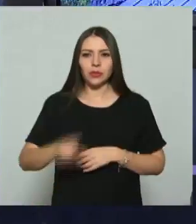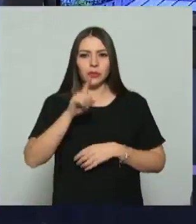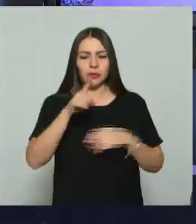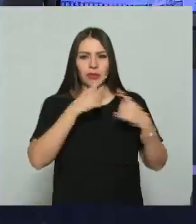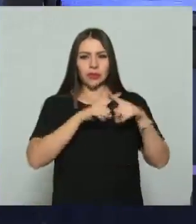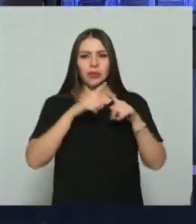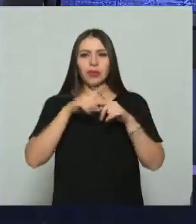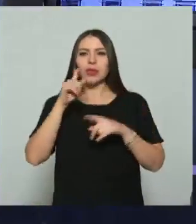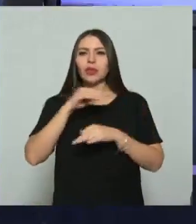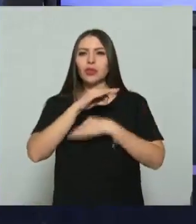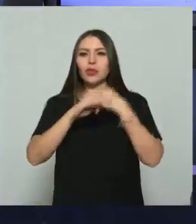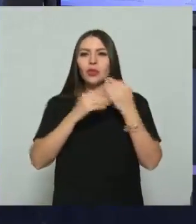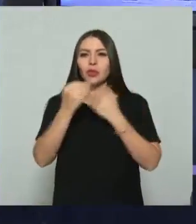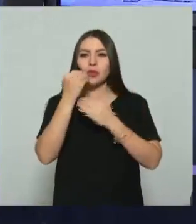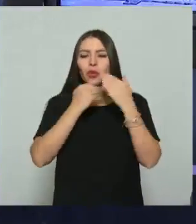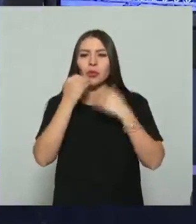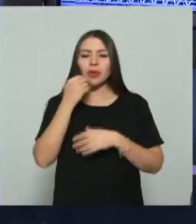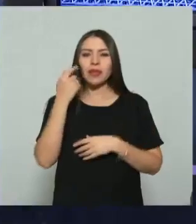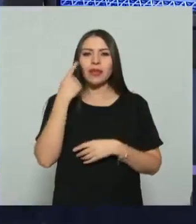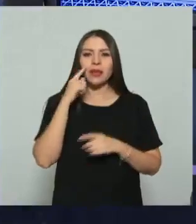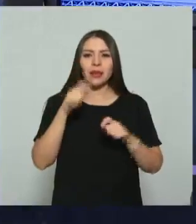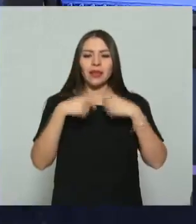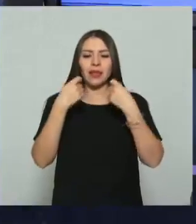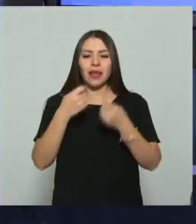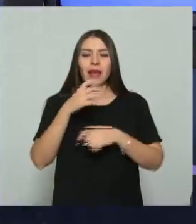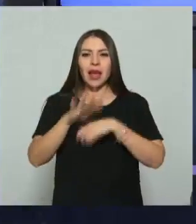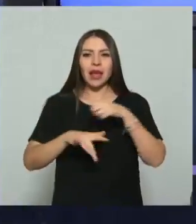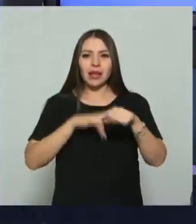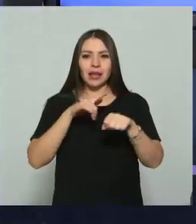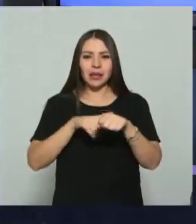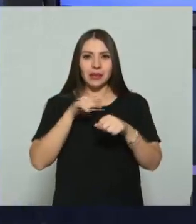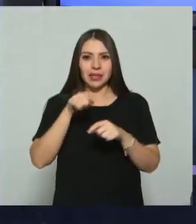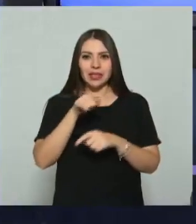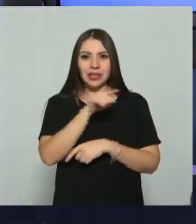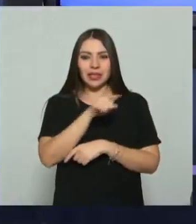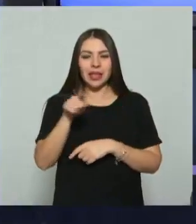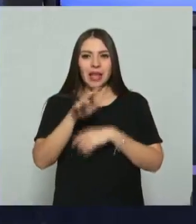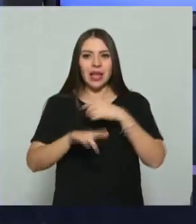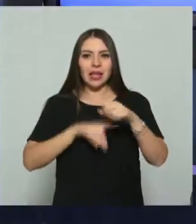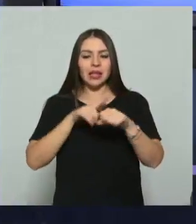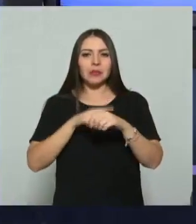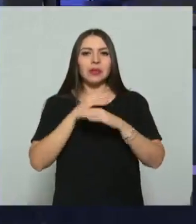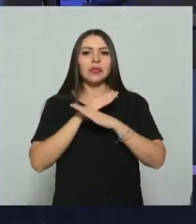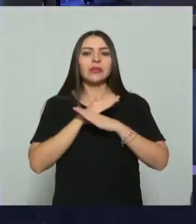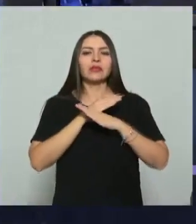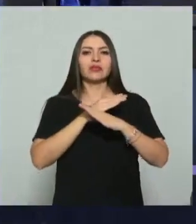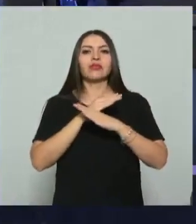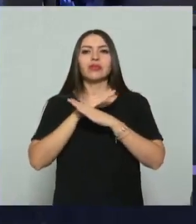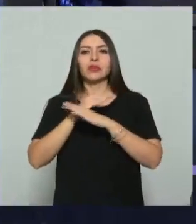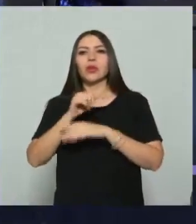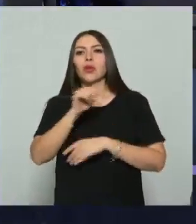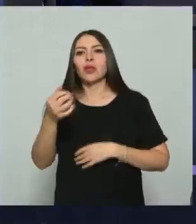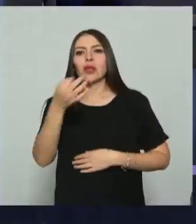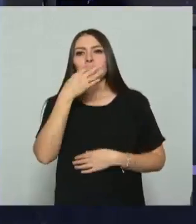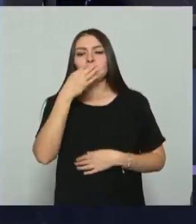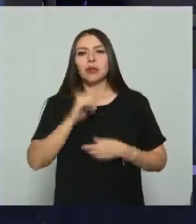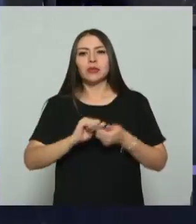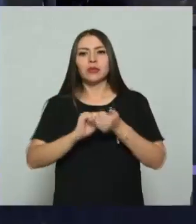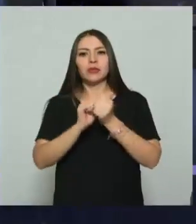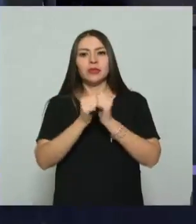animales, ¿qué es lo que crea en ellos? Fíjense, crea resistencia a ciertos antibióticos. Entonces empiezan a crearse